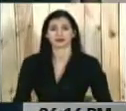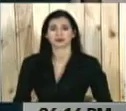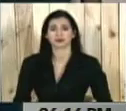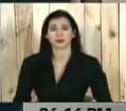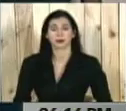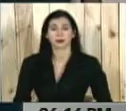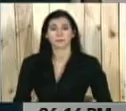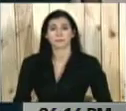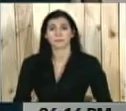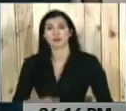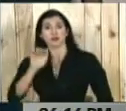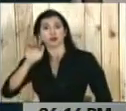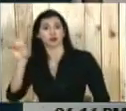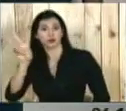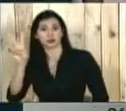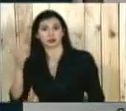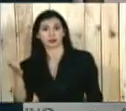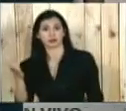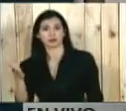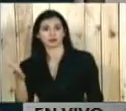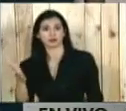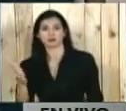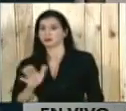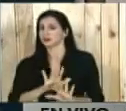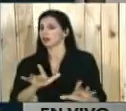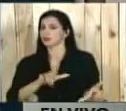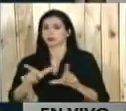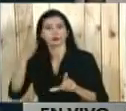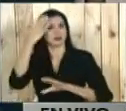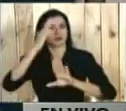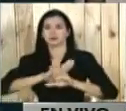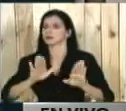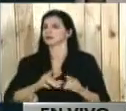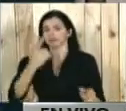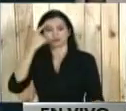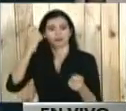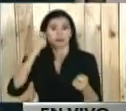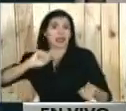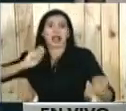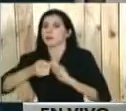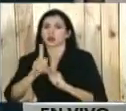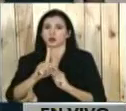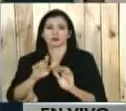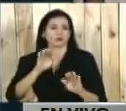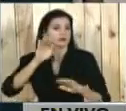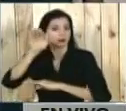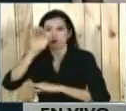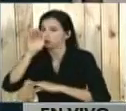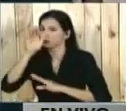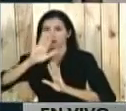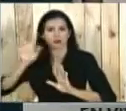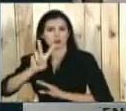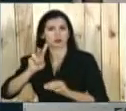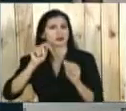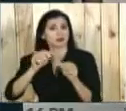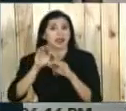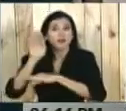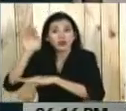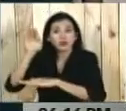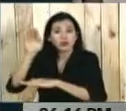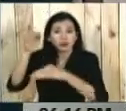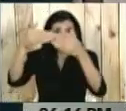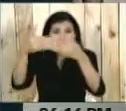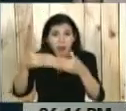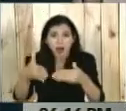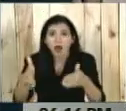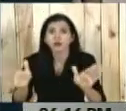El rumbo de nuestra patria está marcado, es un destino marcado, y nosotros tenemos que favorecer que ese destino siga abriendo